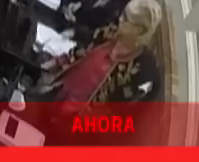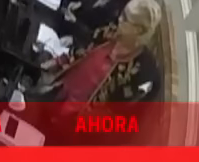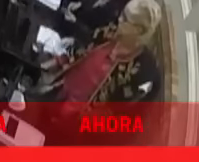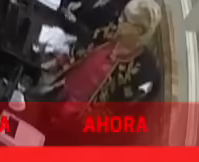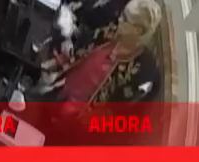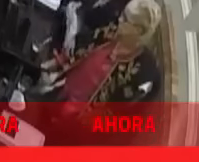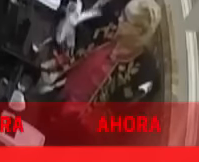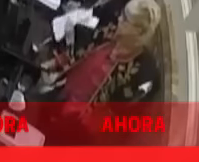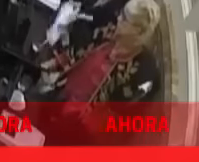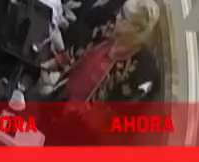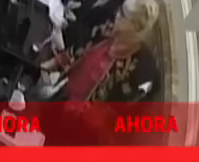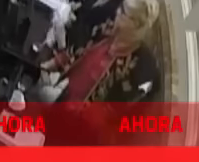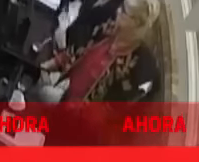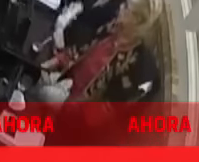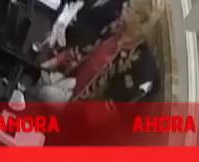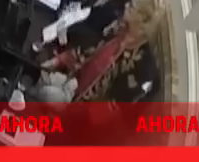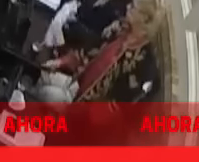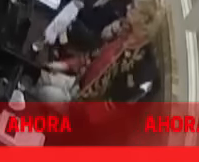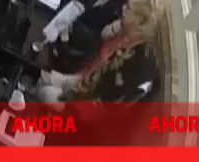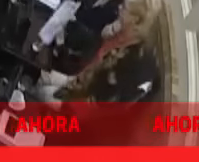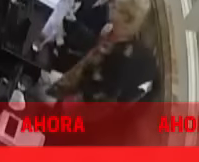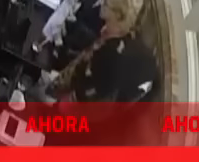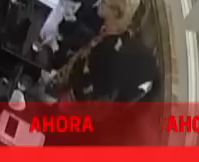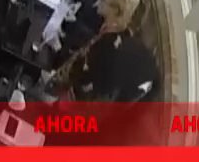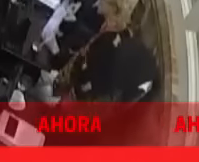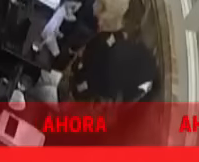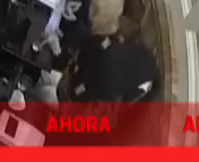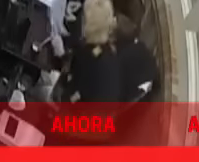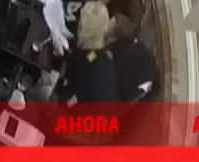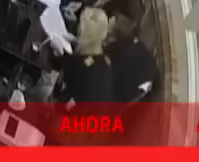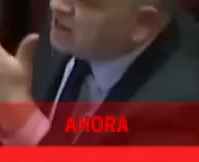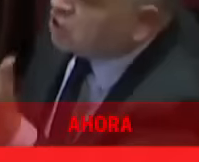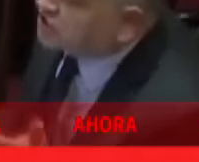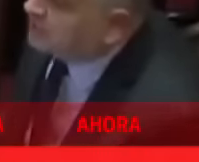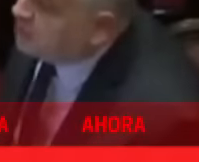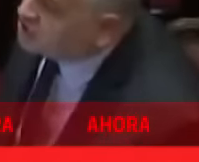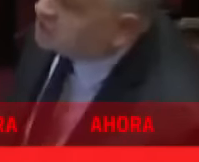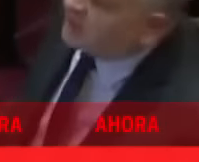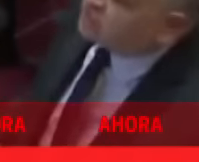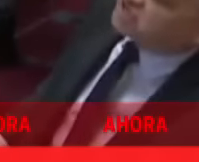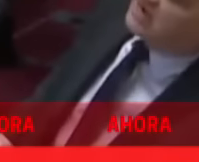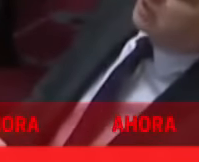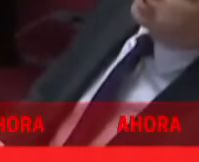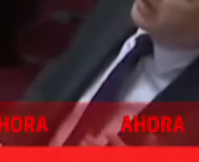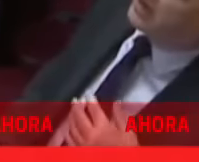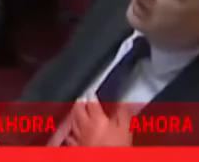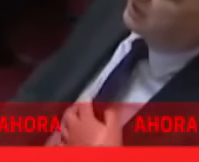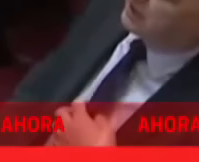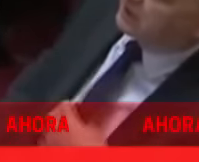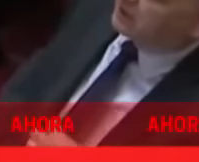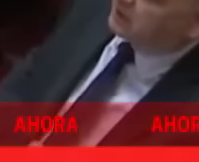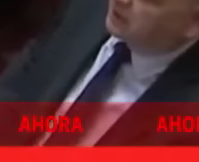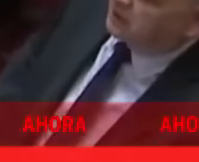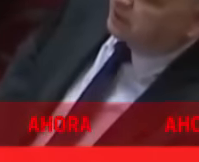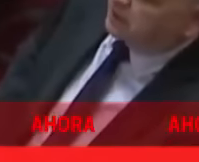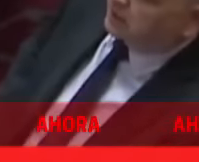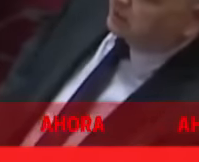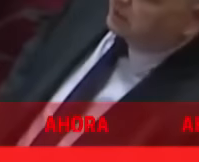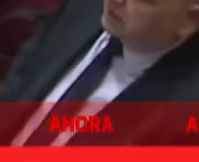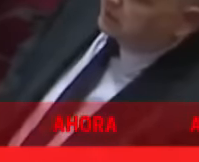Se aprobó el dictamen de mayoría. Se aprobó el dictamen de mayoría. Como se aprobó de mayoría, no le van a dar. Que se realizarán